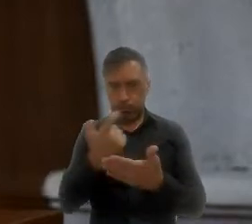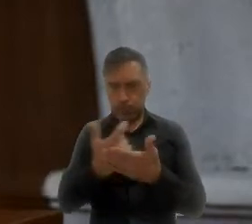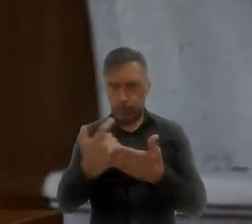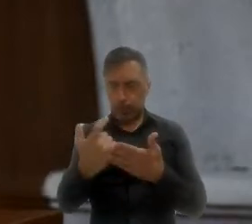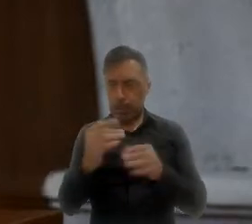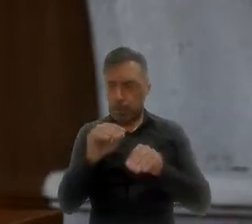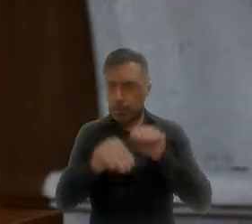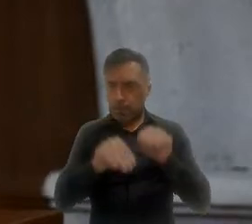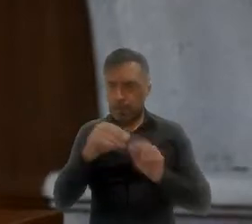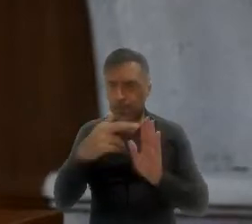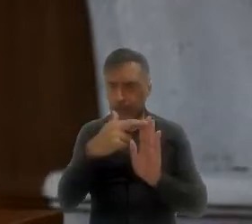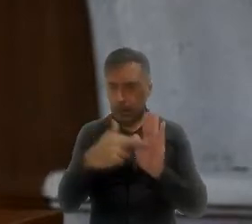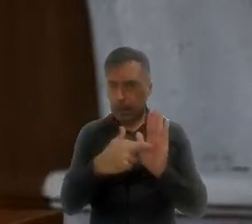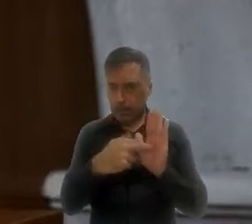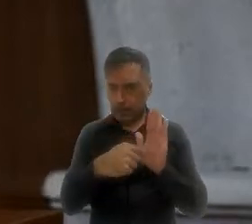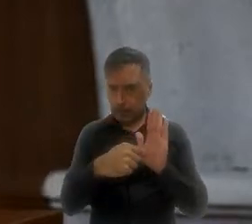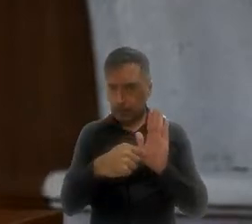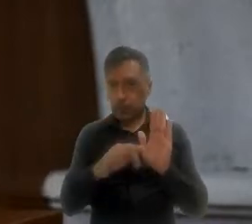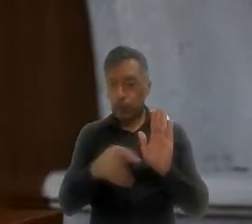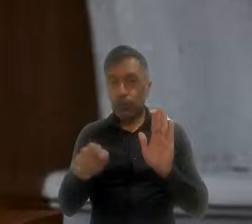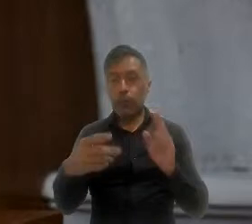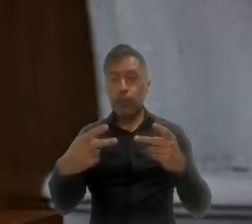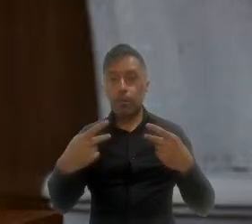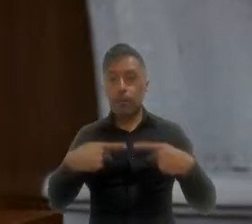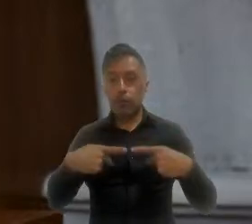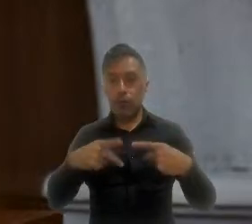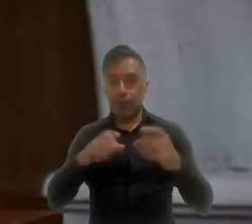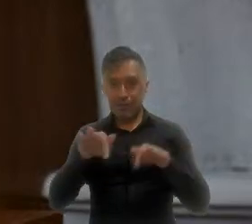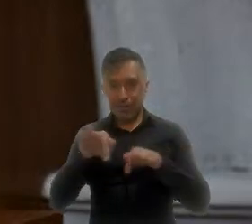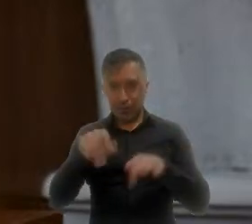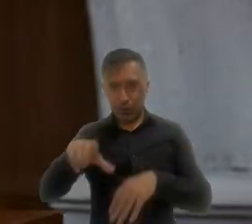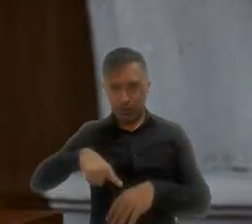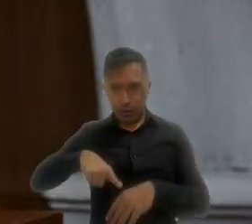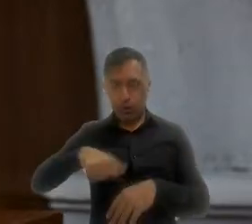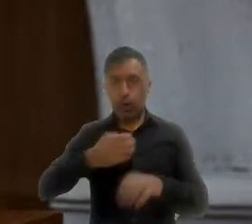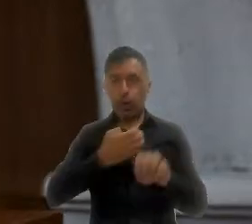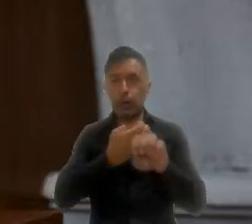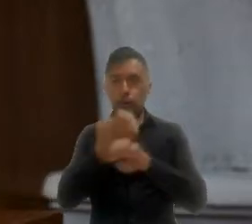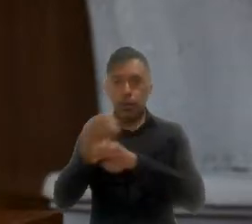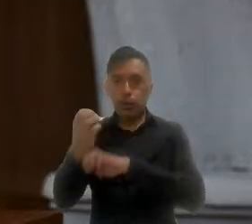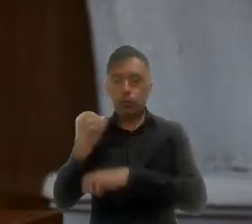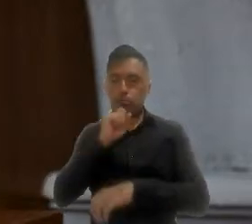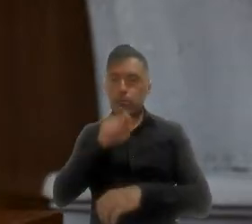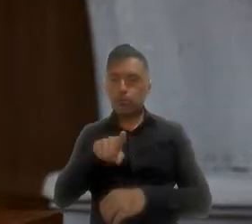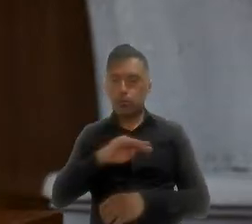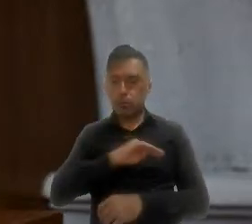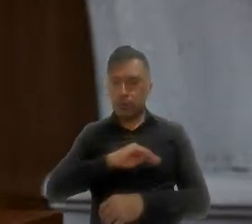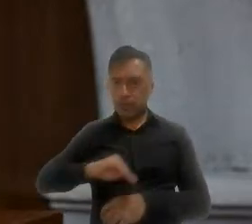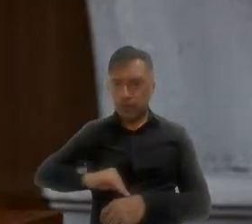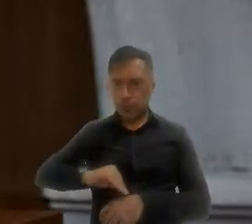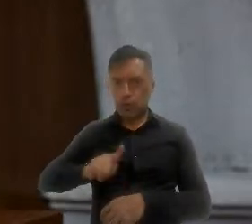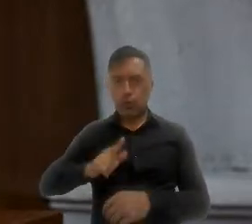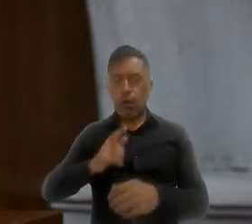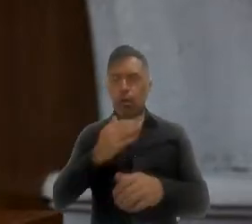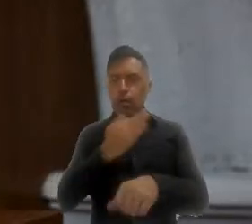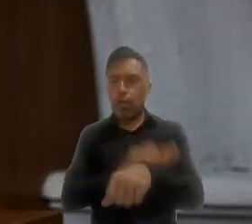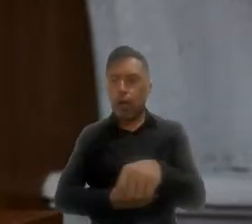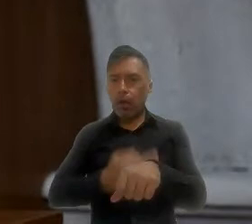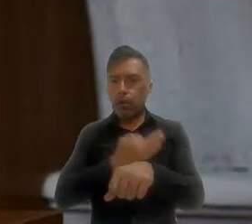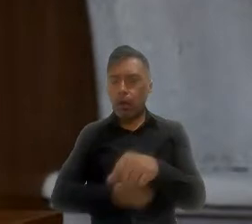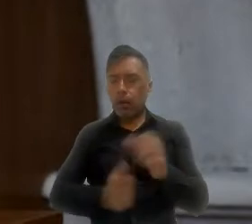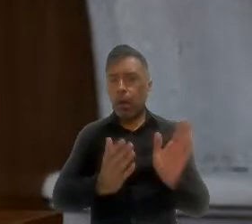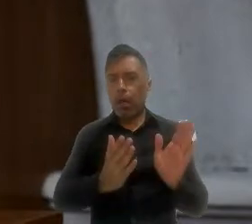para que los servidores públicos de los estados y municipios no tengan un menoscabo en su patrimonio familiar. En el